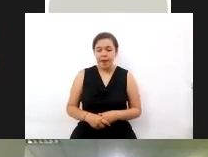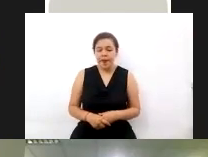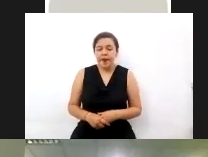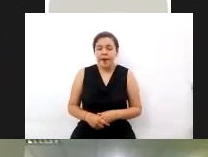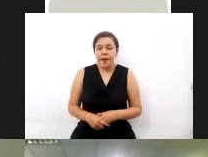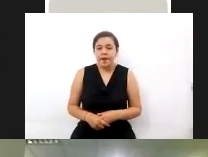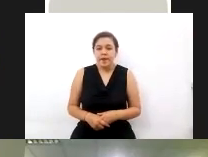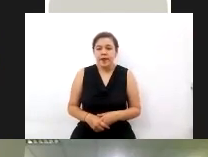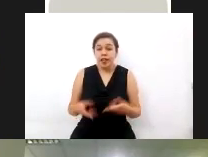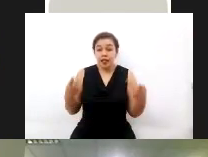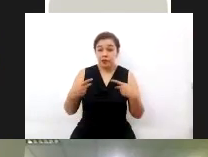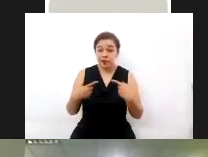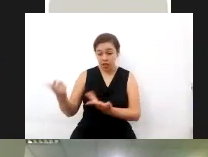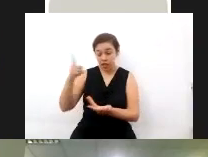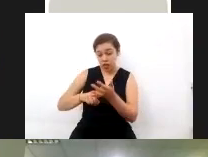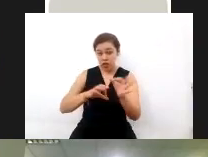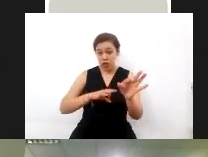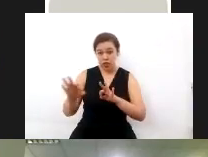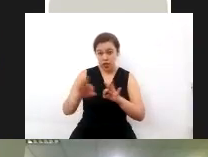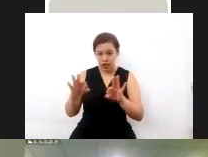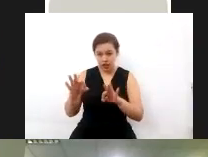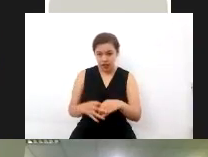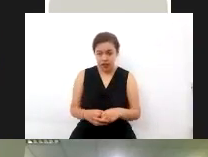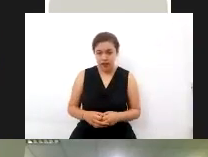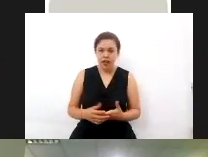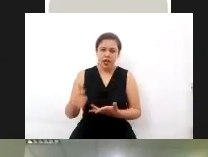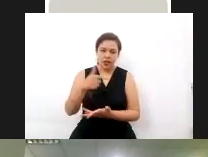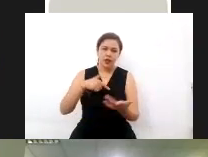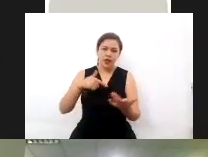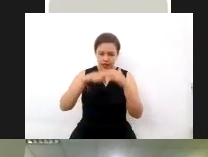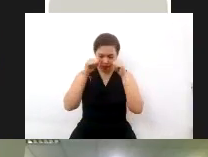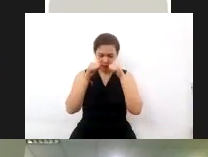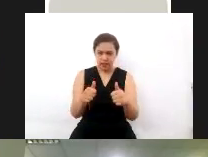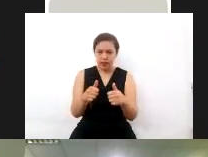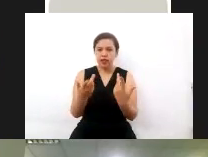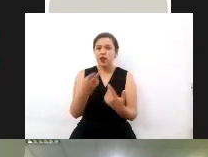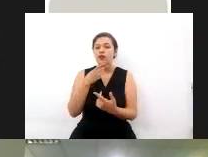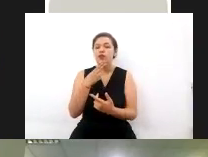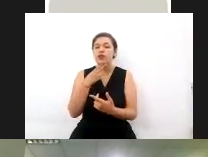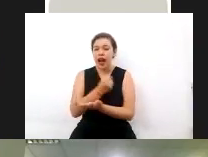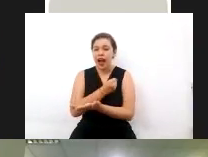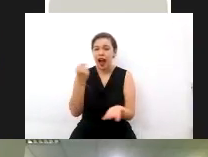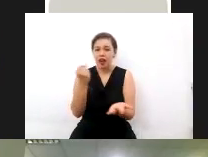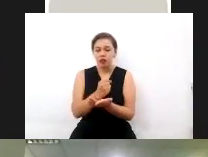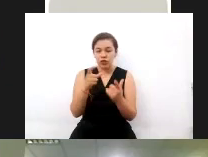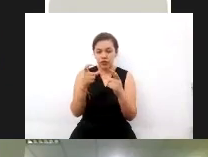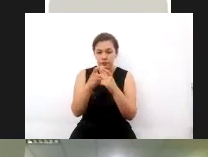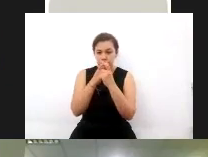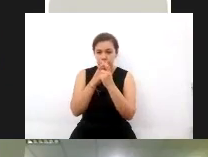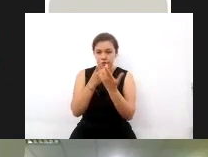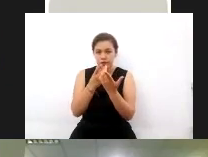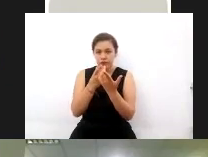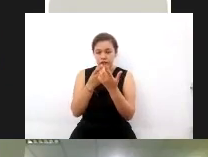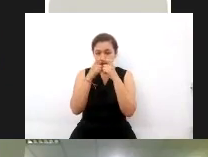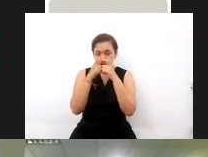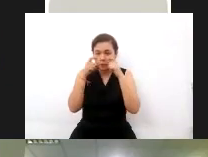del personal que labore en los centros de atención, pues el uso obligatorio es tanto de